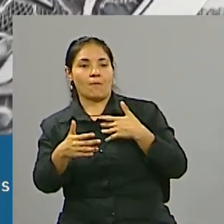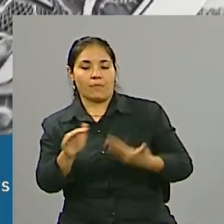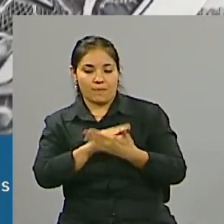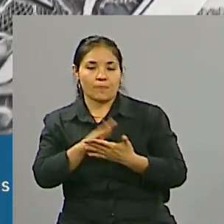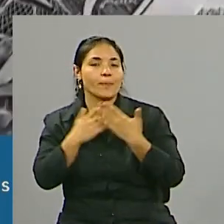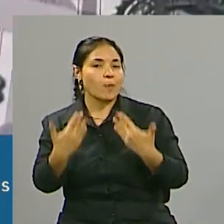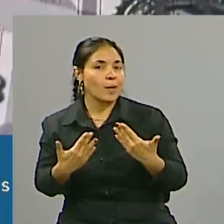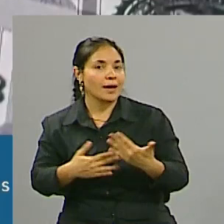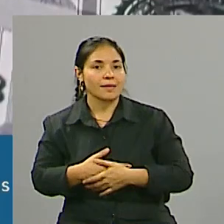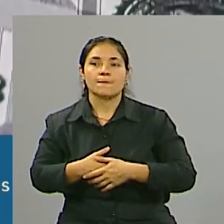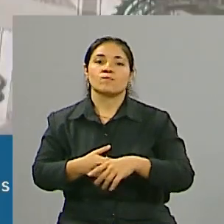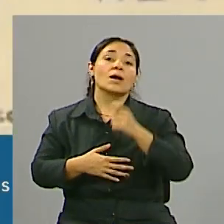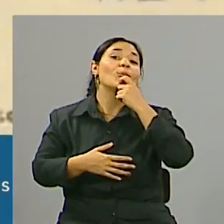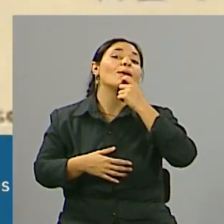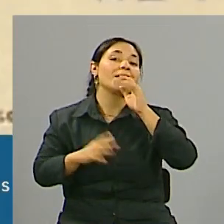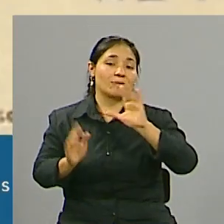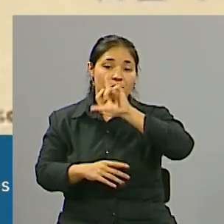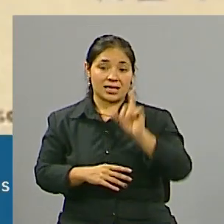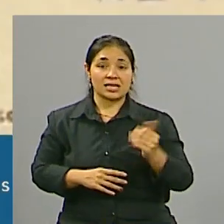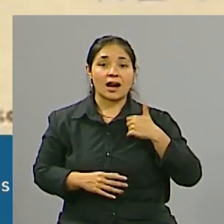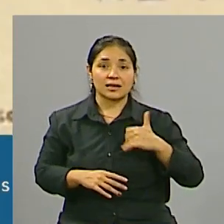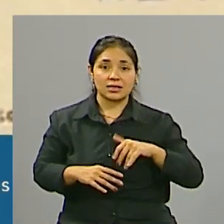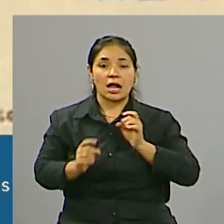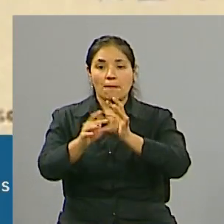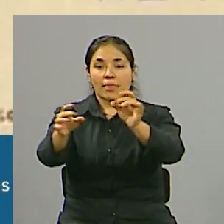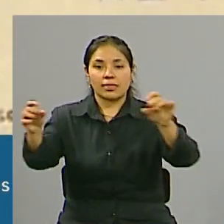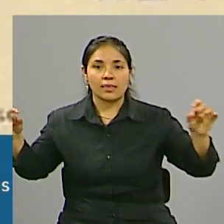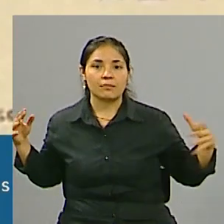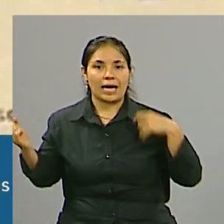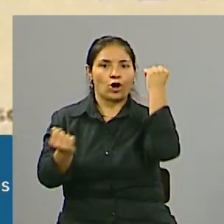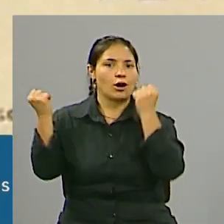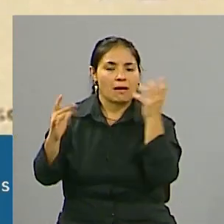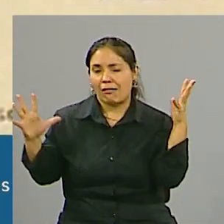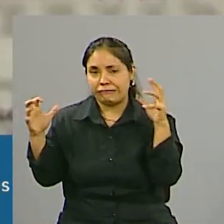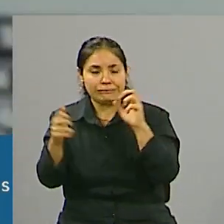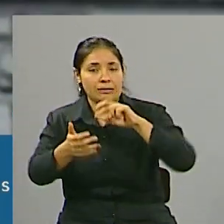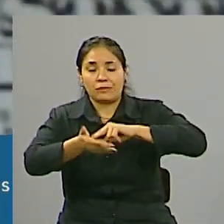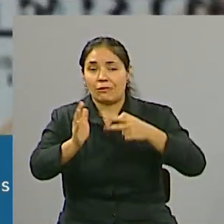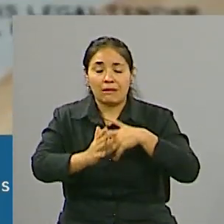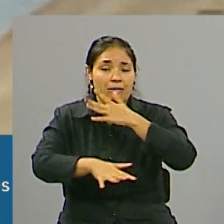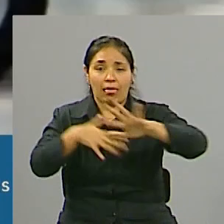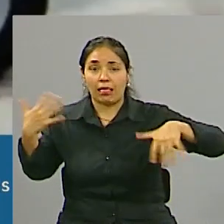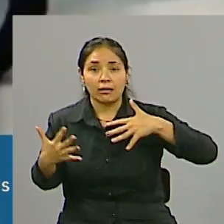de Argentina durante la pandemia si nuestra economía se encontrase dolarizada, ¿no?